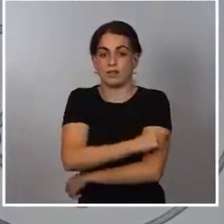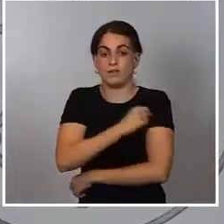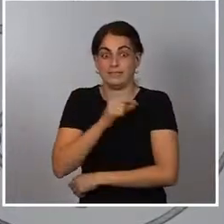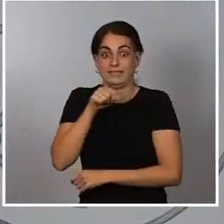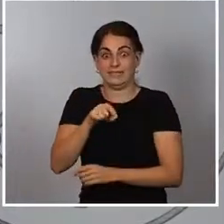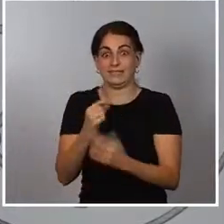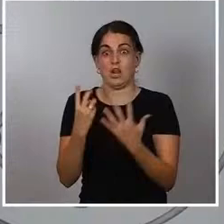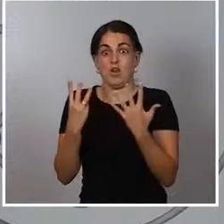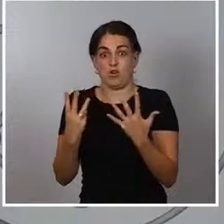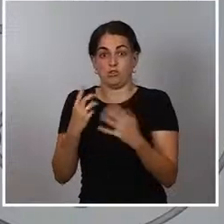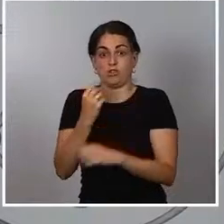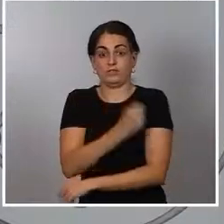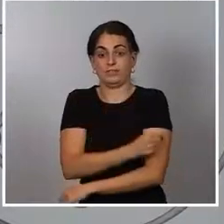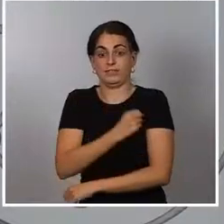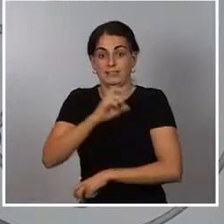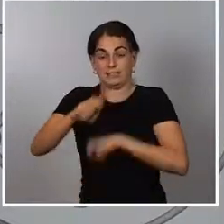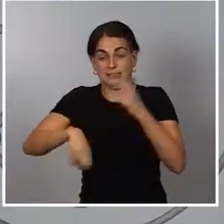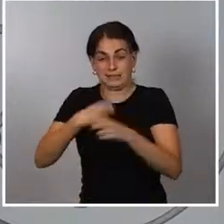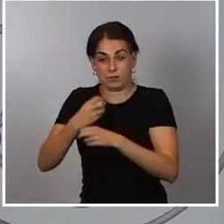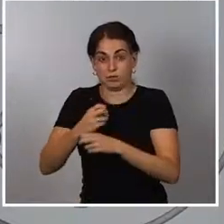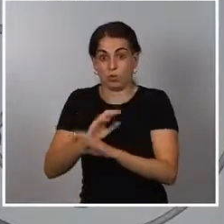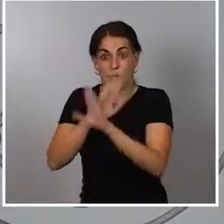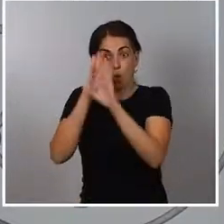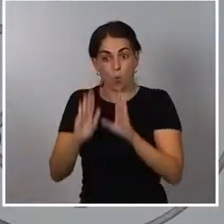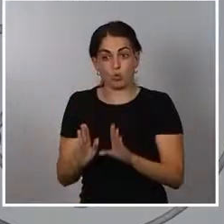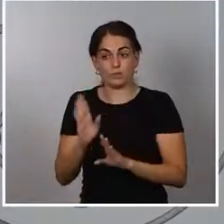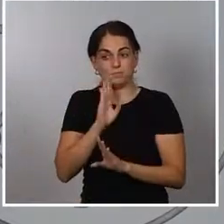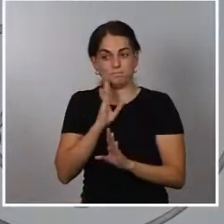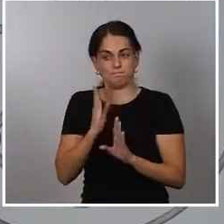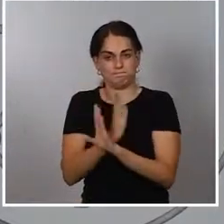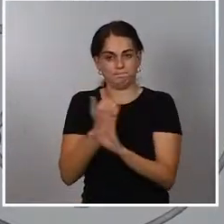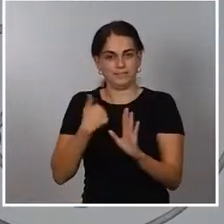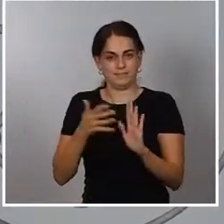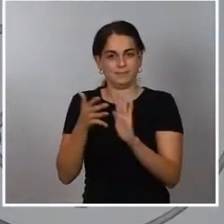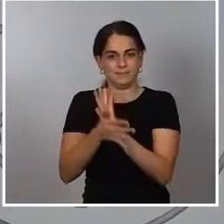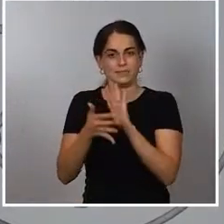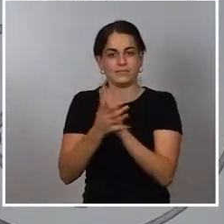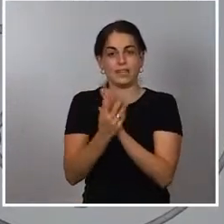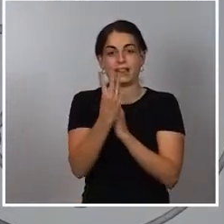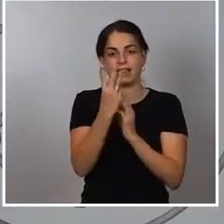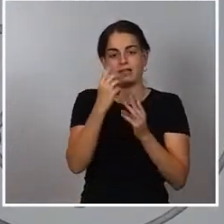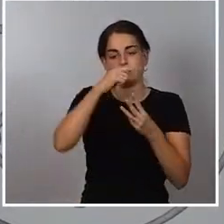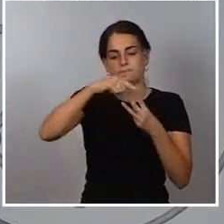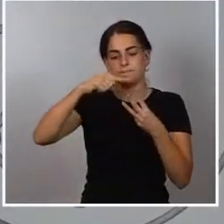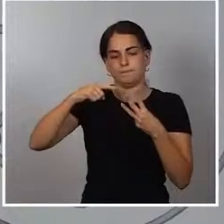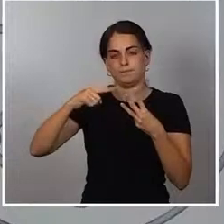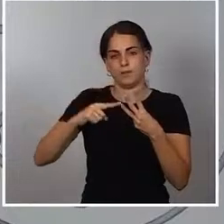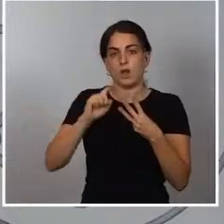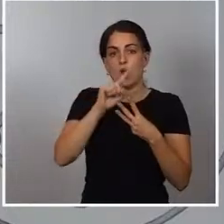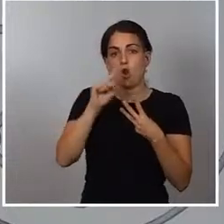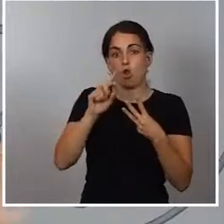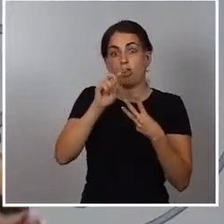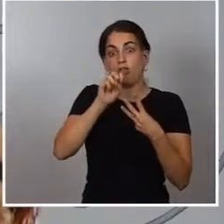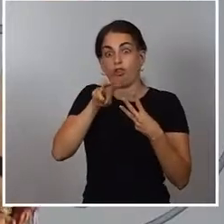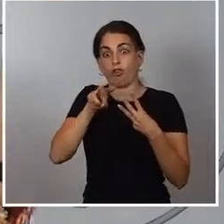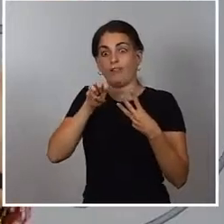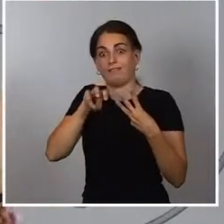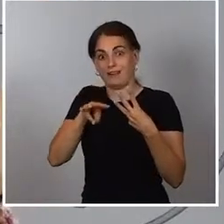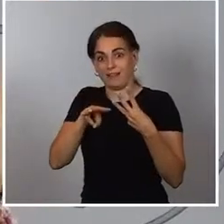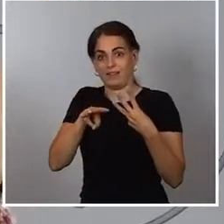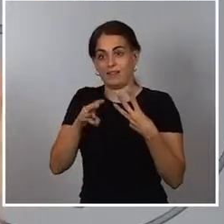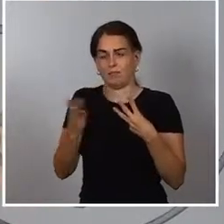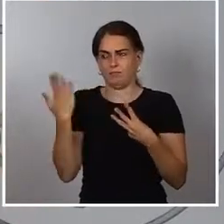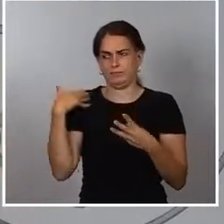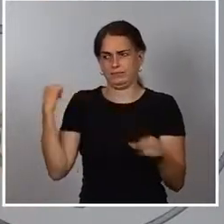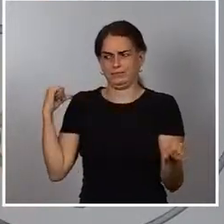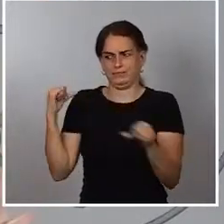última actualización como les acabo de decir se establecieron los tres grupos el 11 el 12 y el 13 y se permitió desde hace ya semana lo